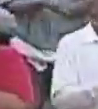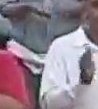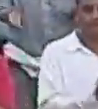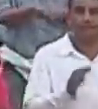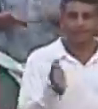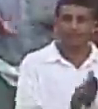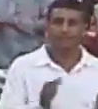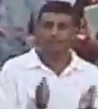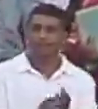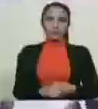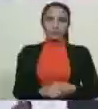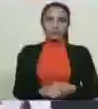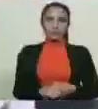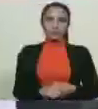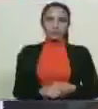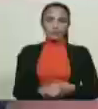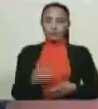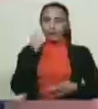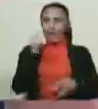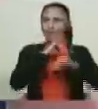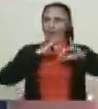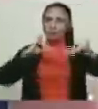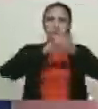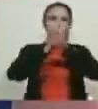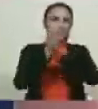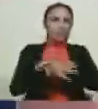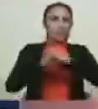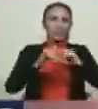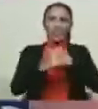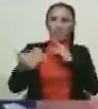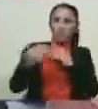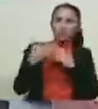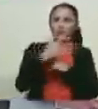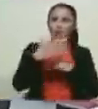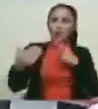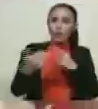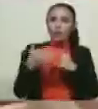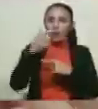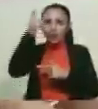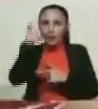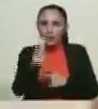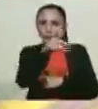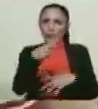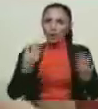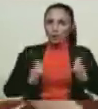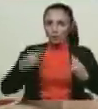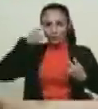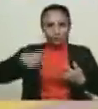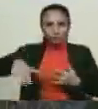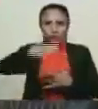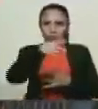De vagabundería y de complicidad con los terratenientes.